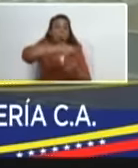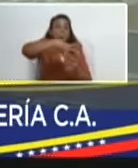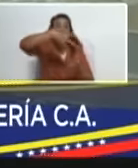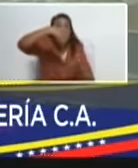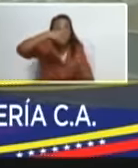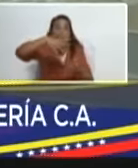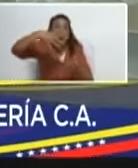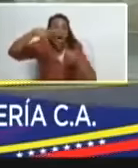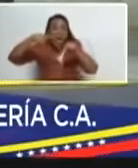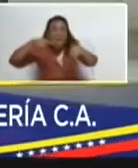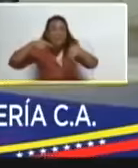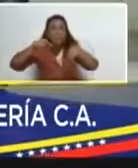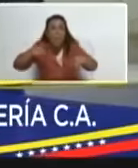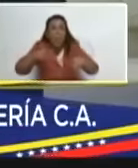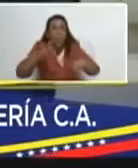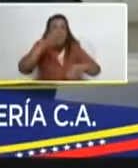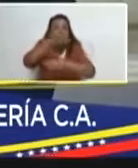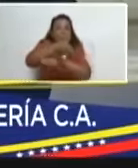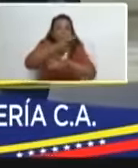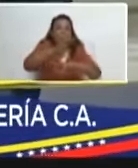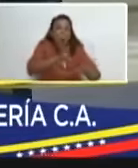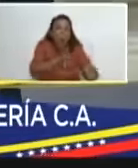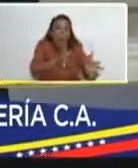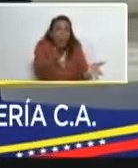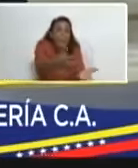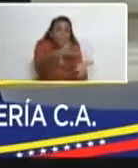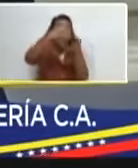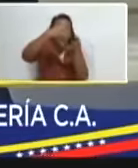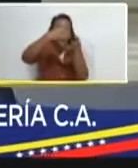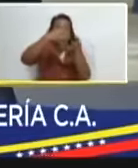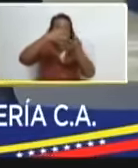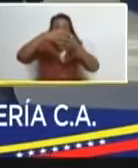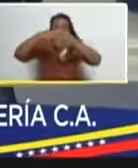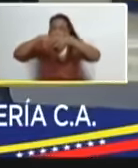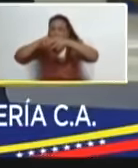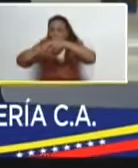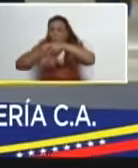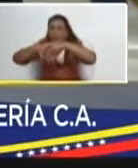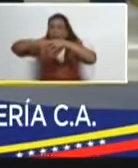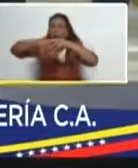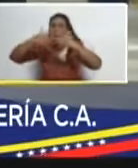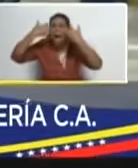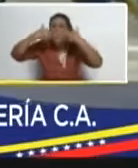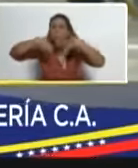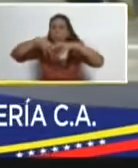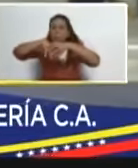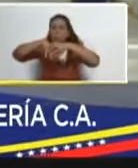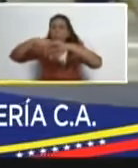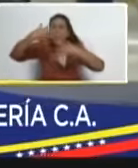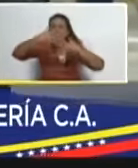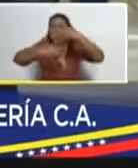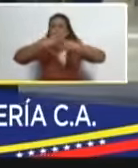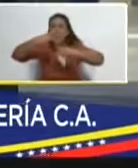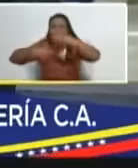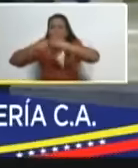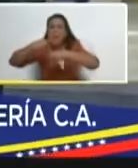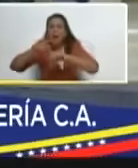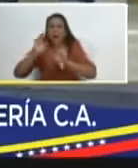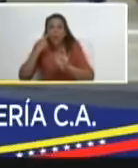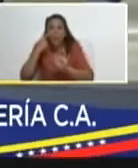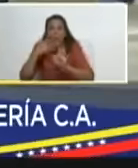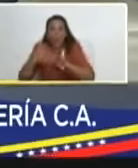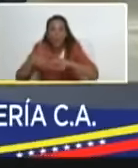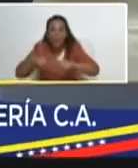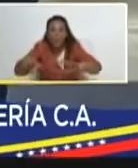que al llegar al proceso inicial de transformación dentro de la planta, podemos ver